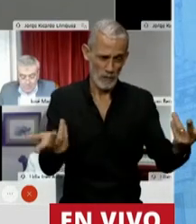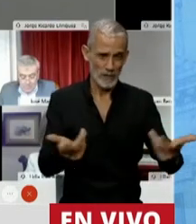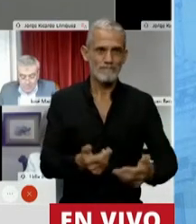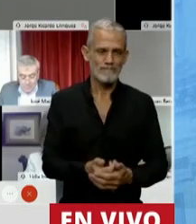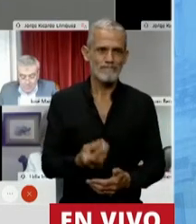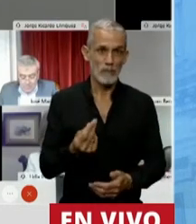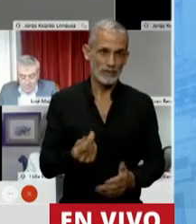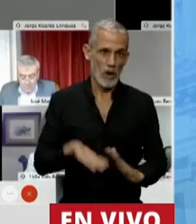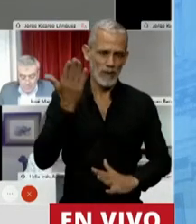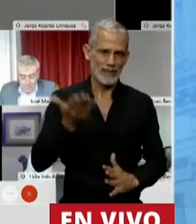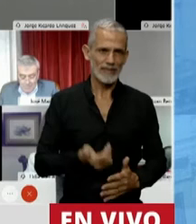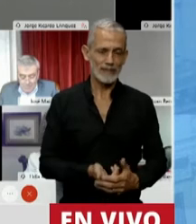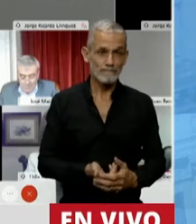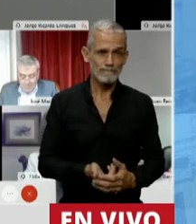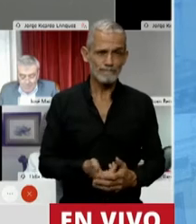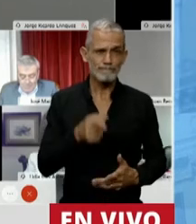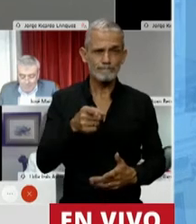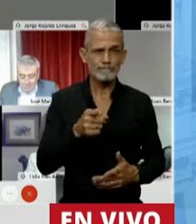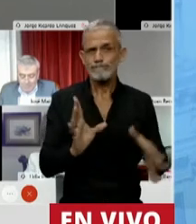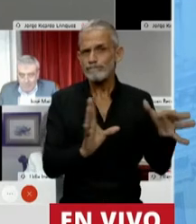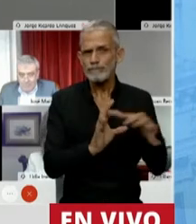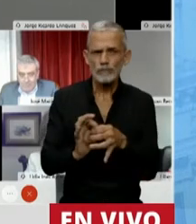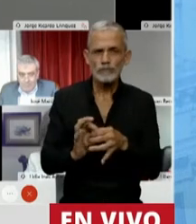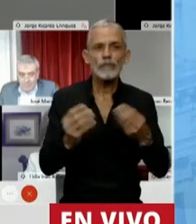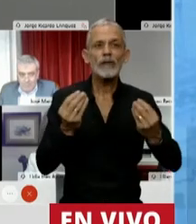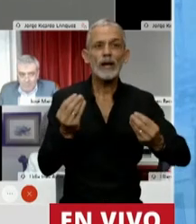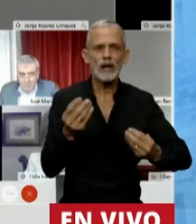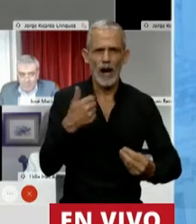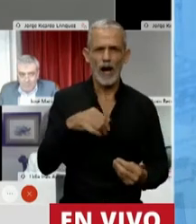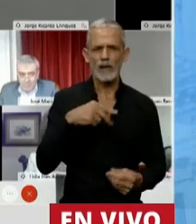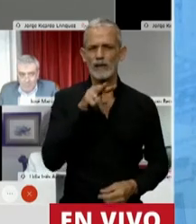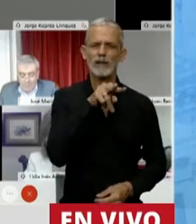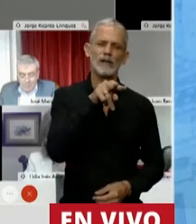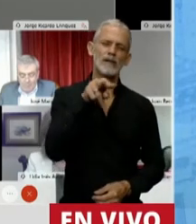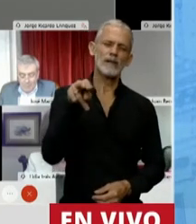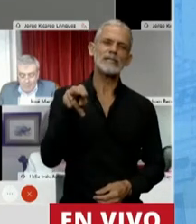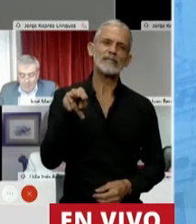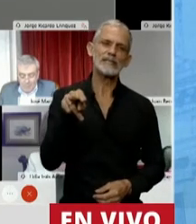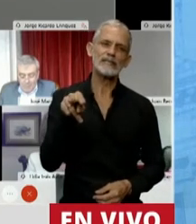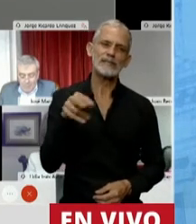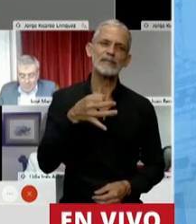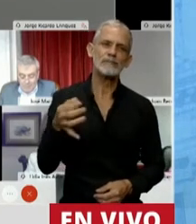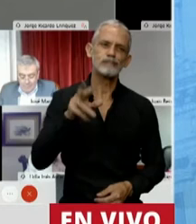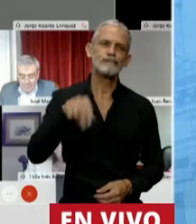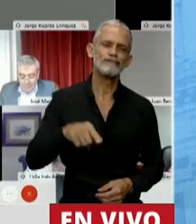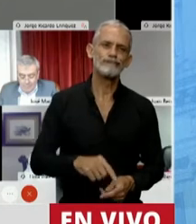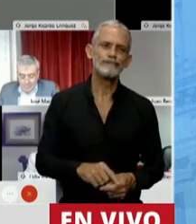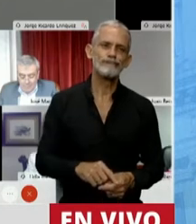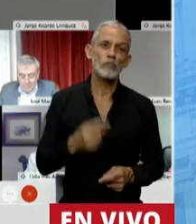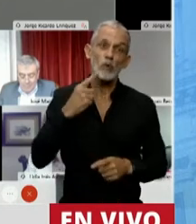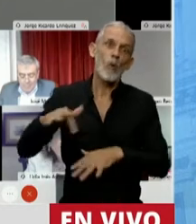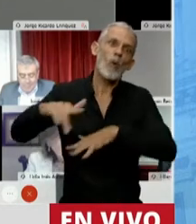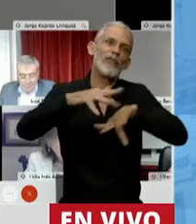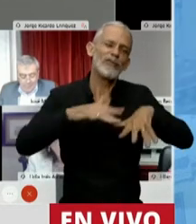Todo esto es lo que de alguna manera uno tiene que reflejar, porque se dicen,